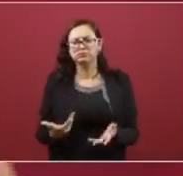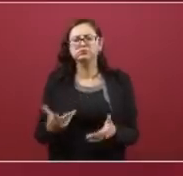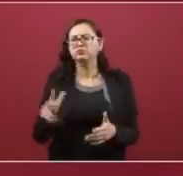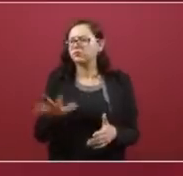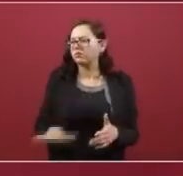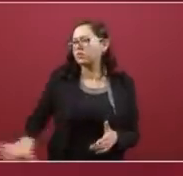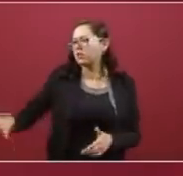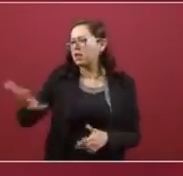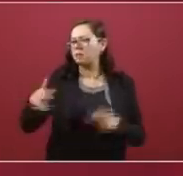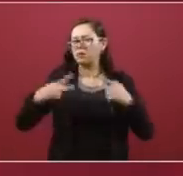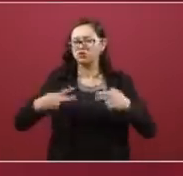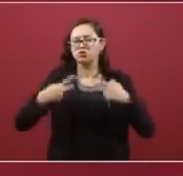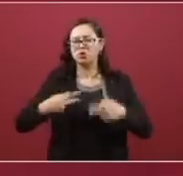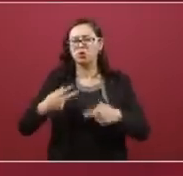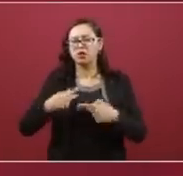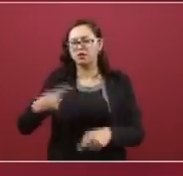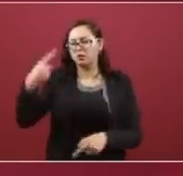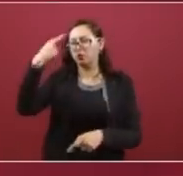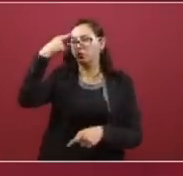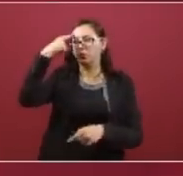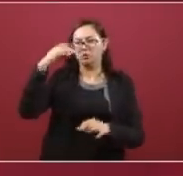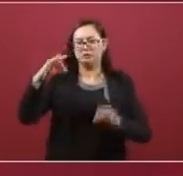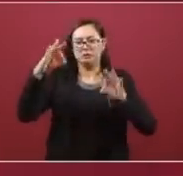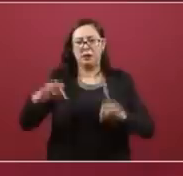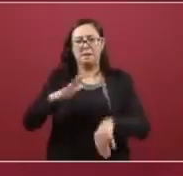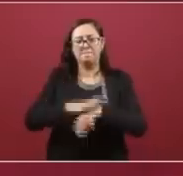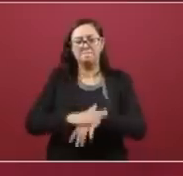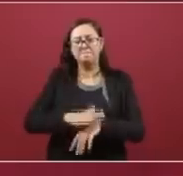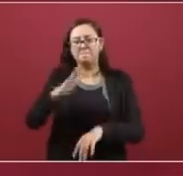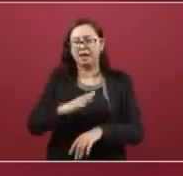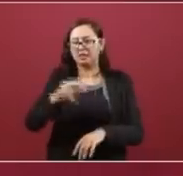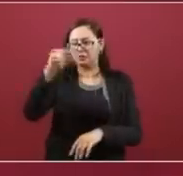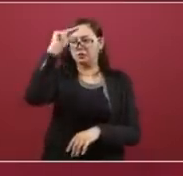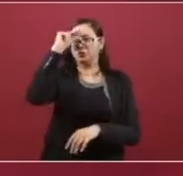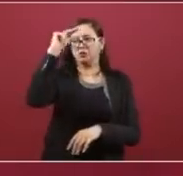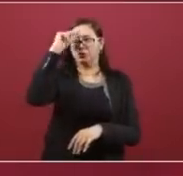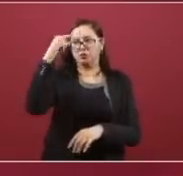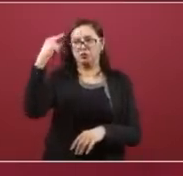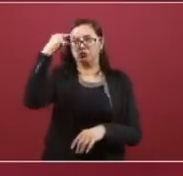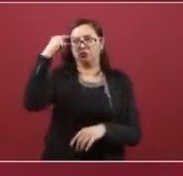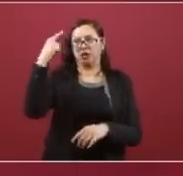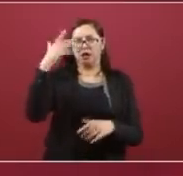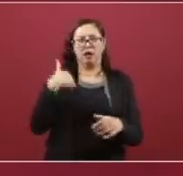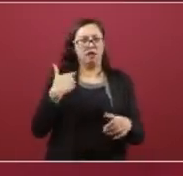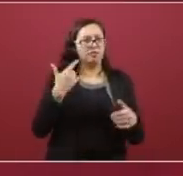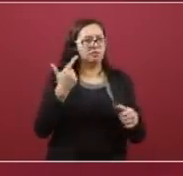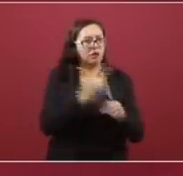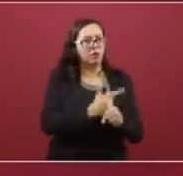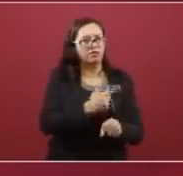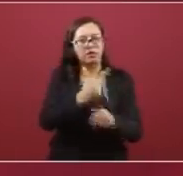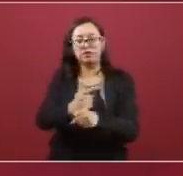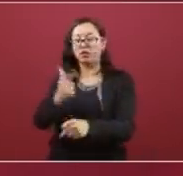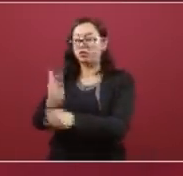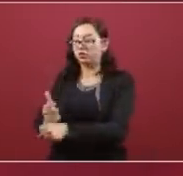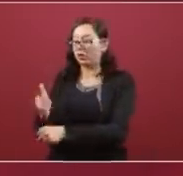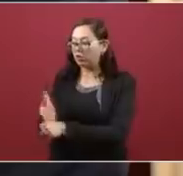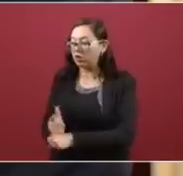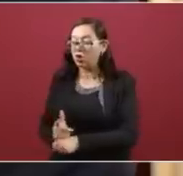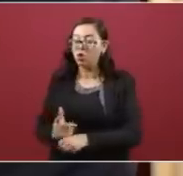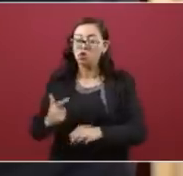consciente eh no creo yo es lo que digo en la